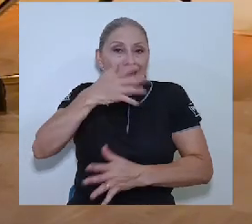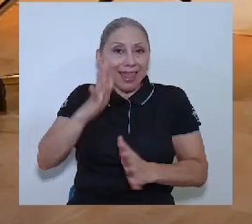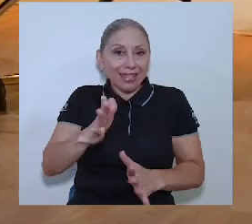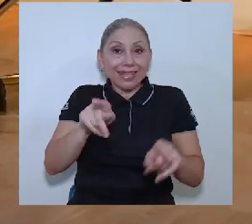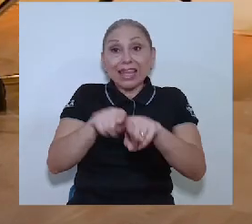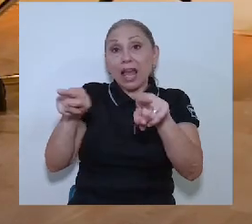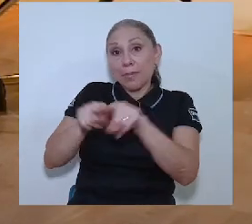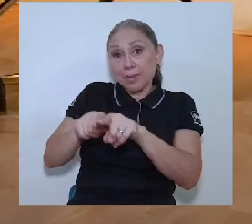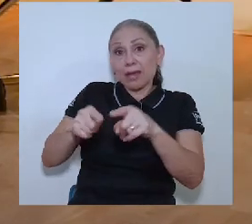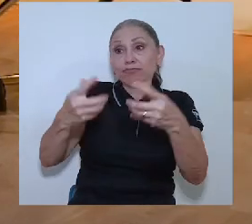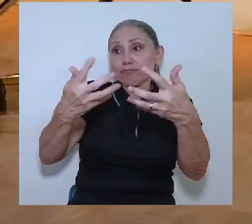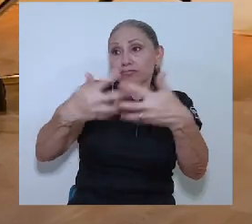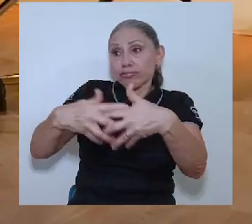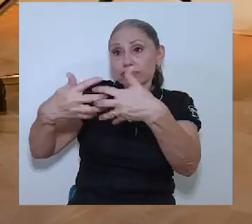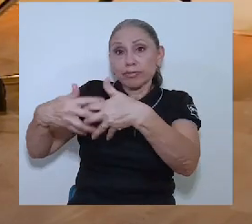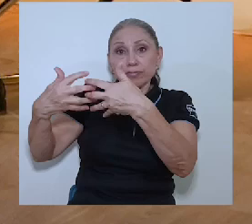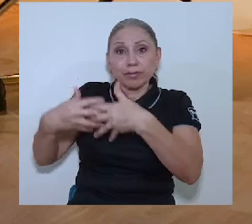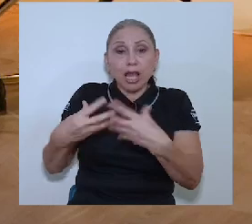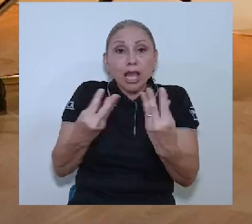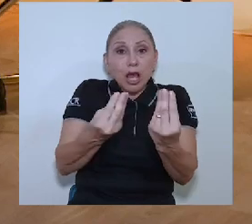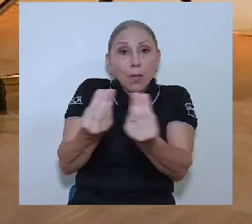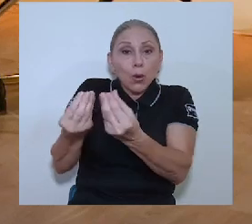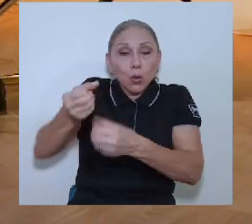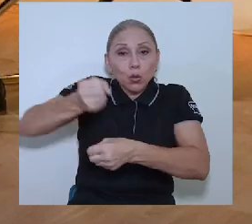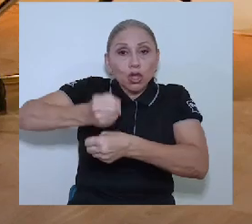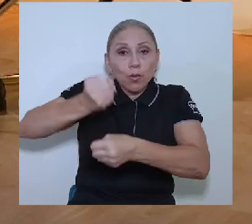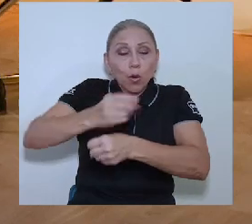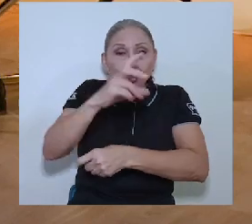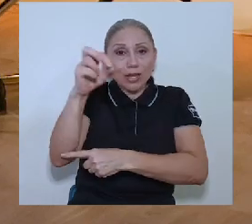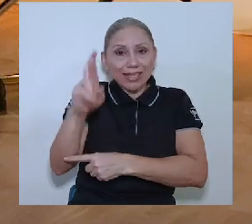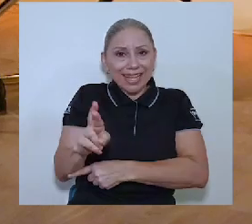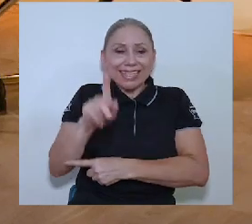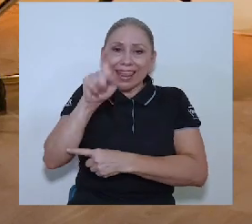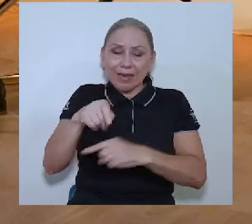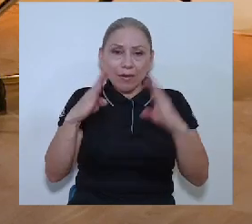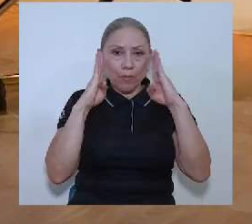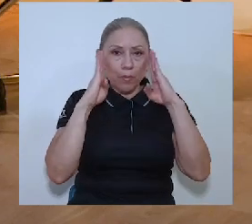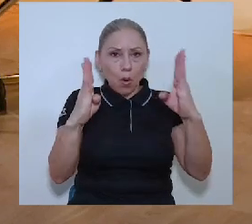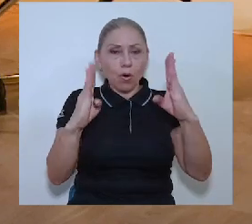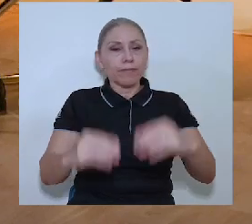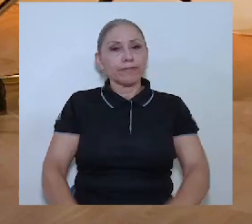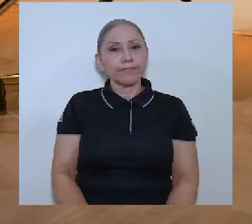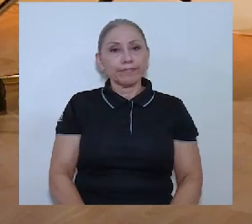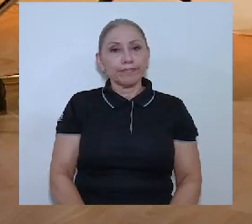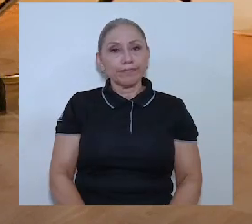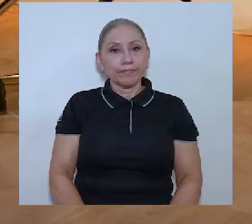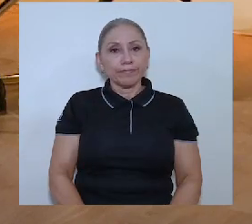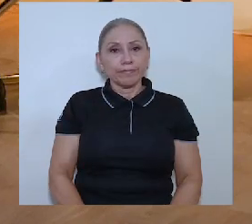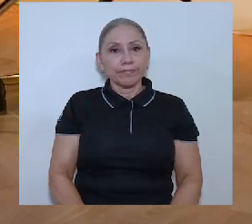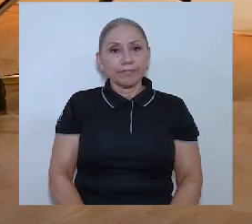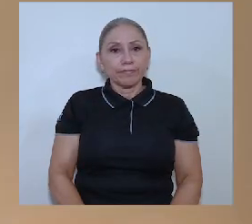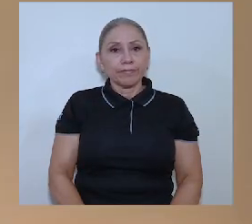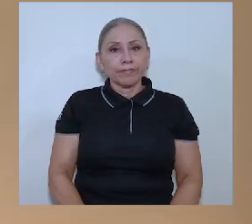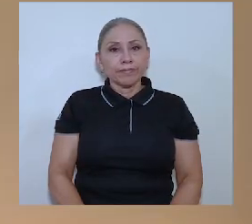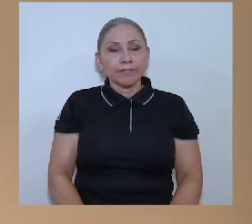obviamente también el sector productivo costarricense le debe poner mucha atención.